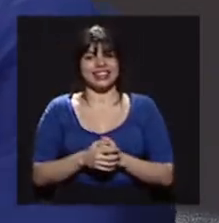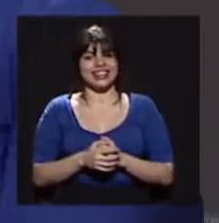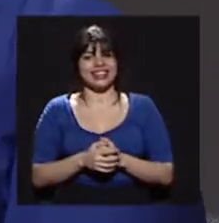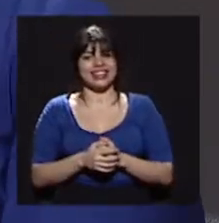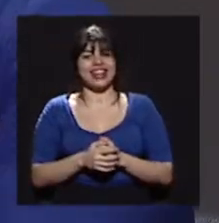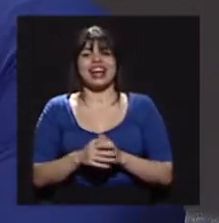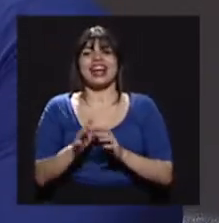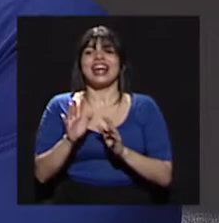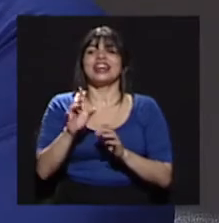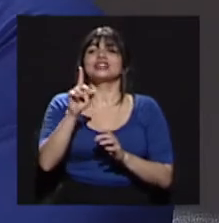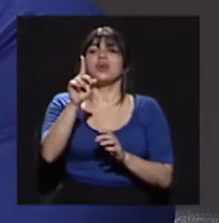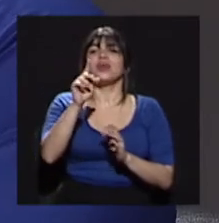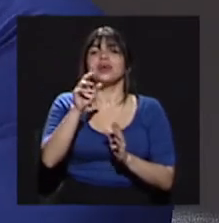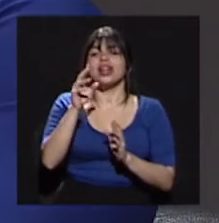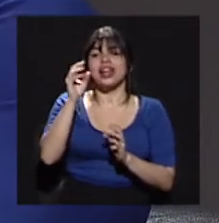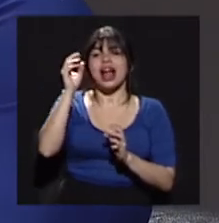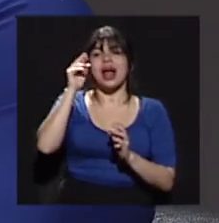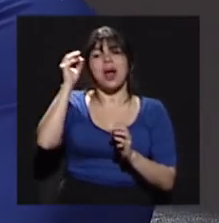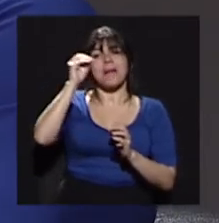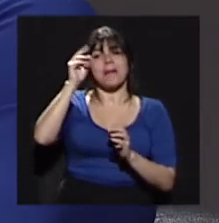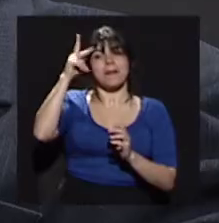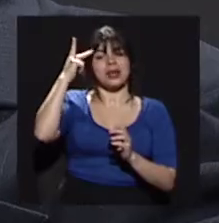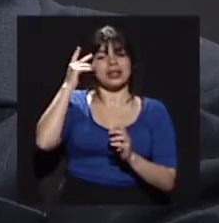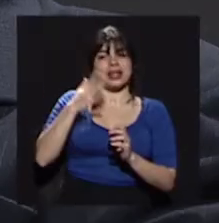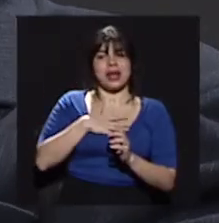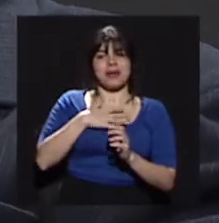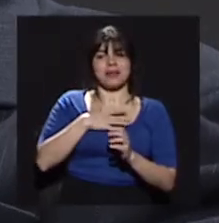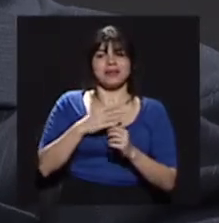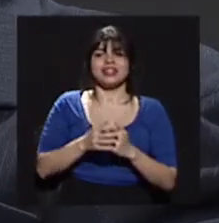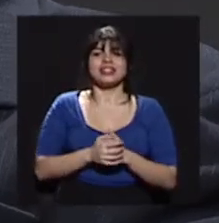es una lectura política mía